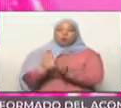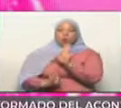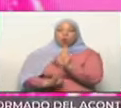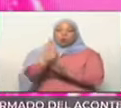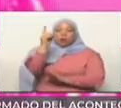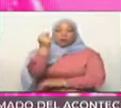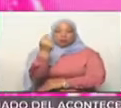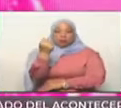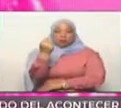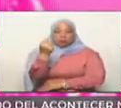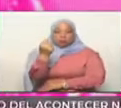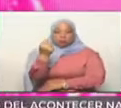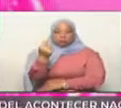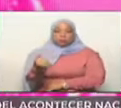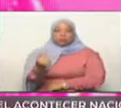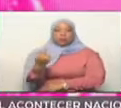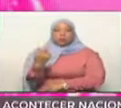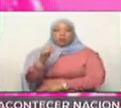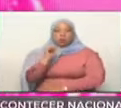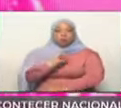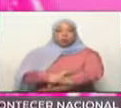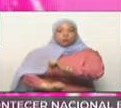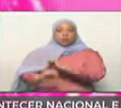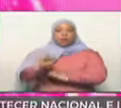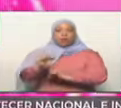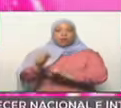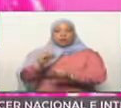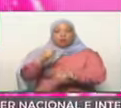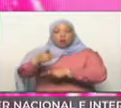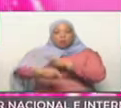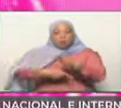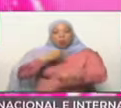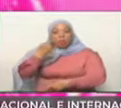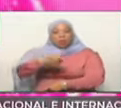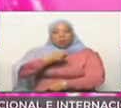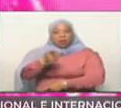economía, la táctica y estrategia geopolítica, etc.